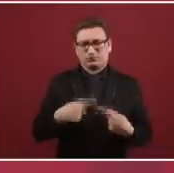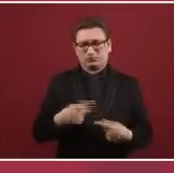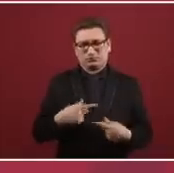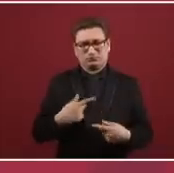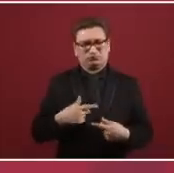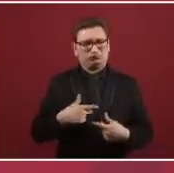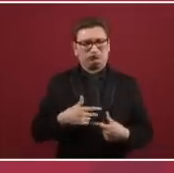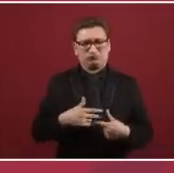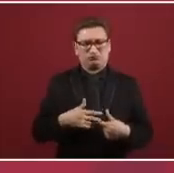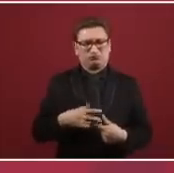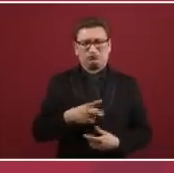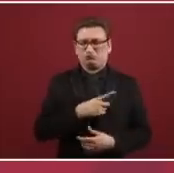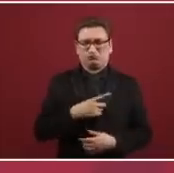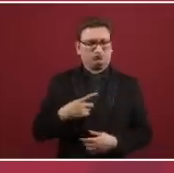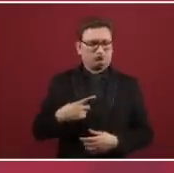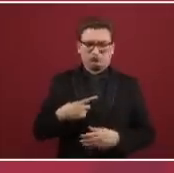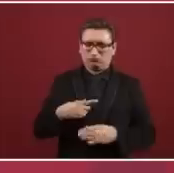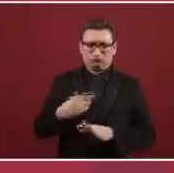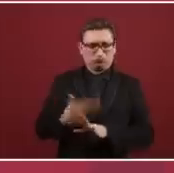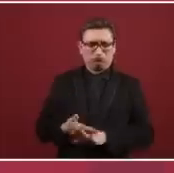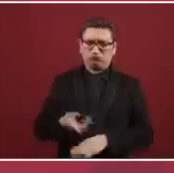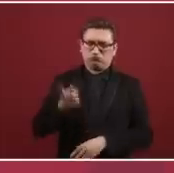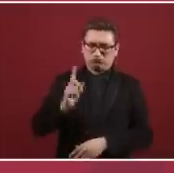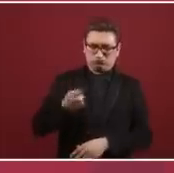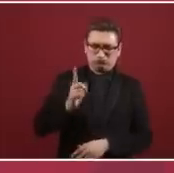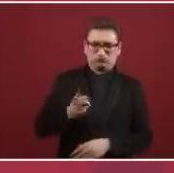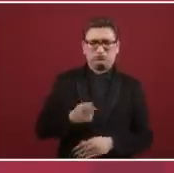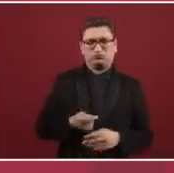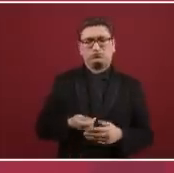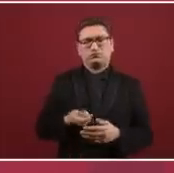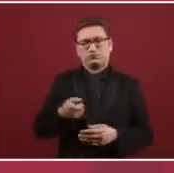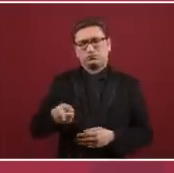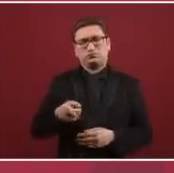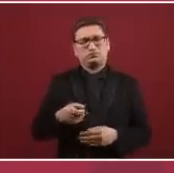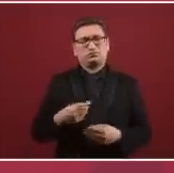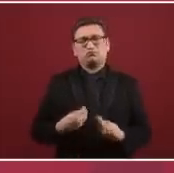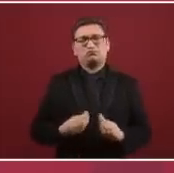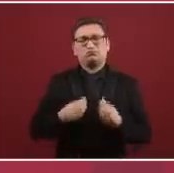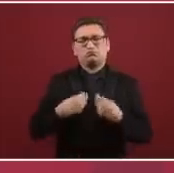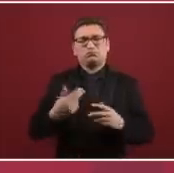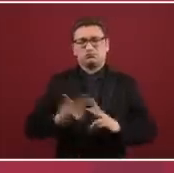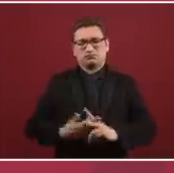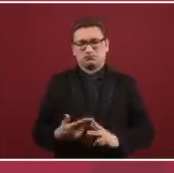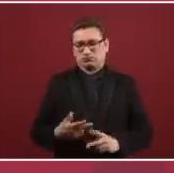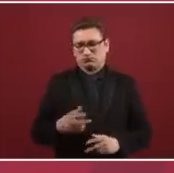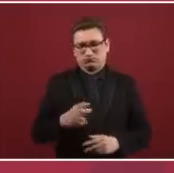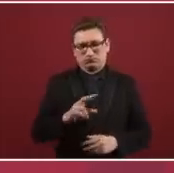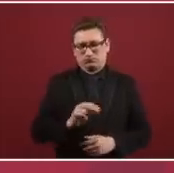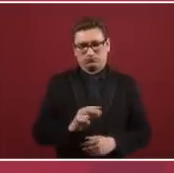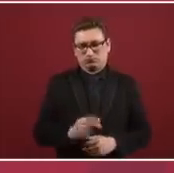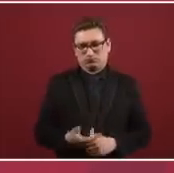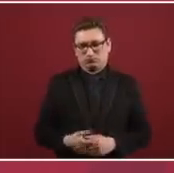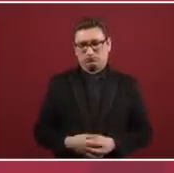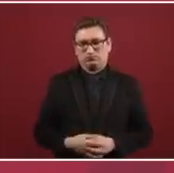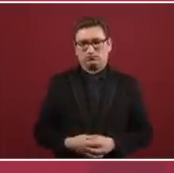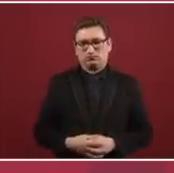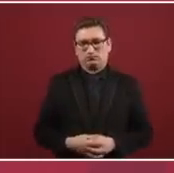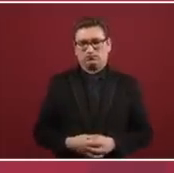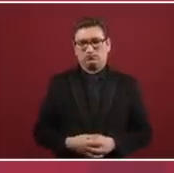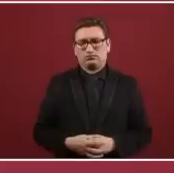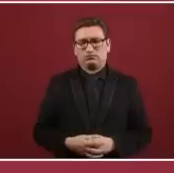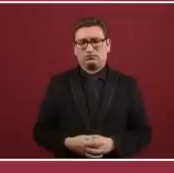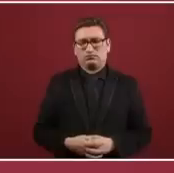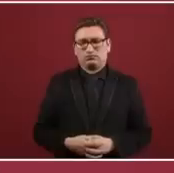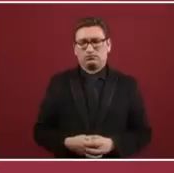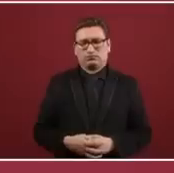sea amenazado y mucho menos que pierda la vida. Eso es